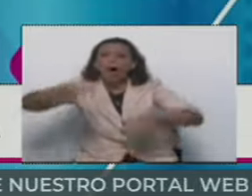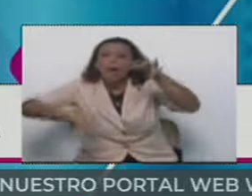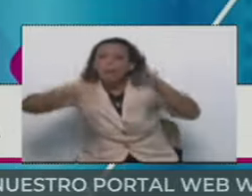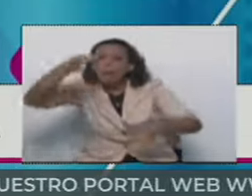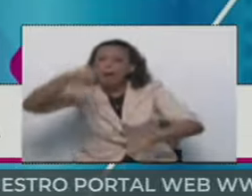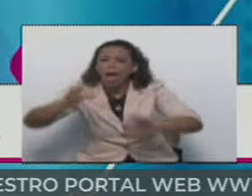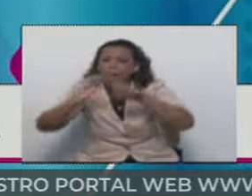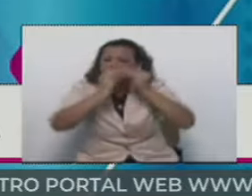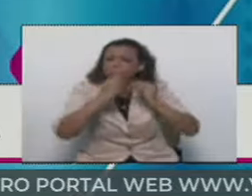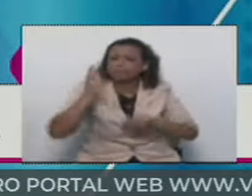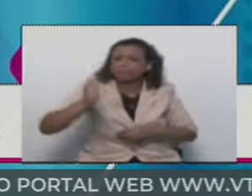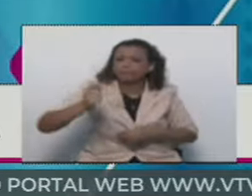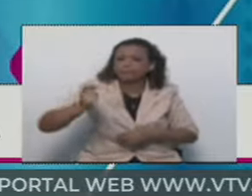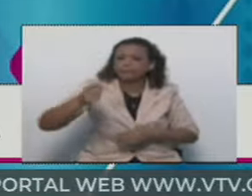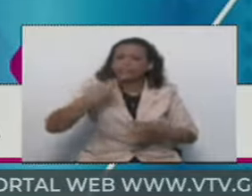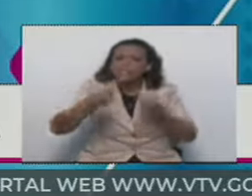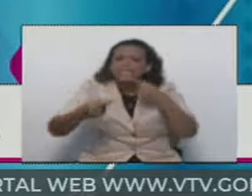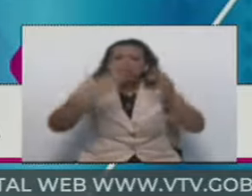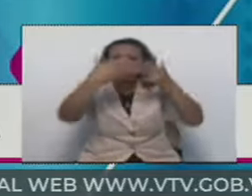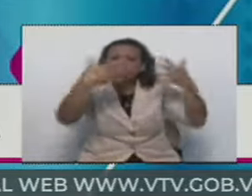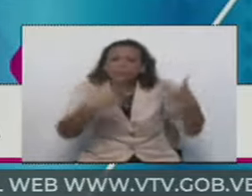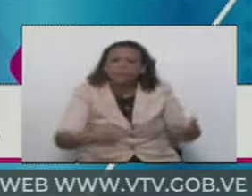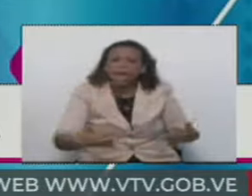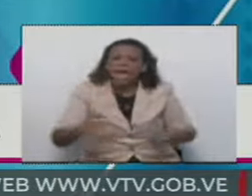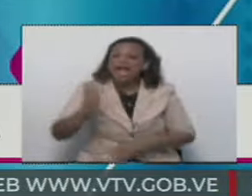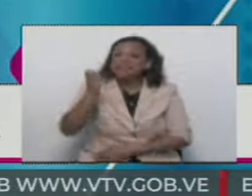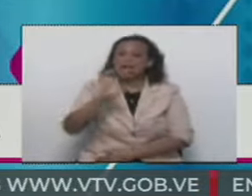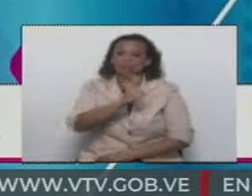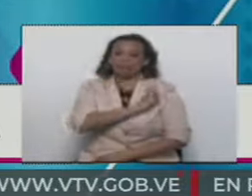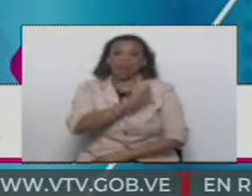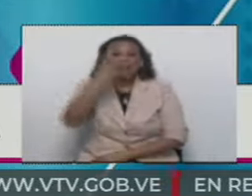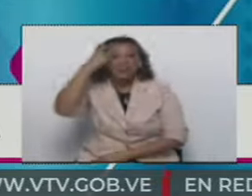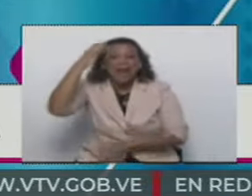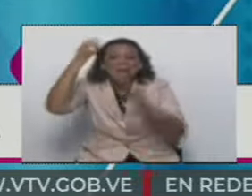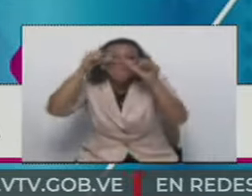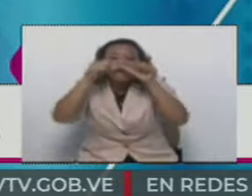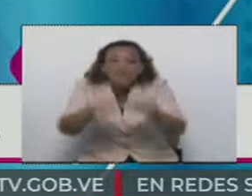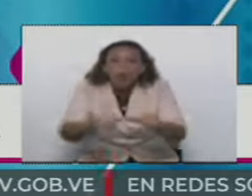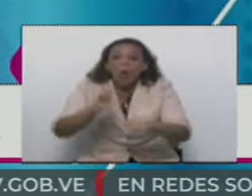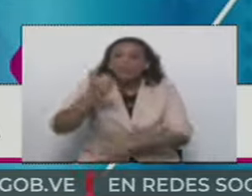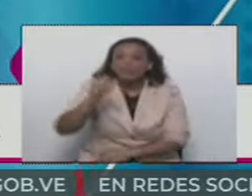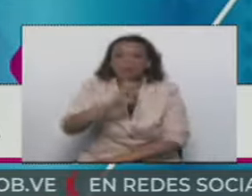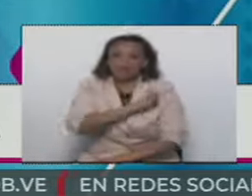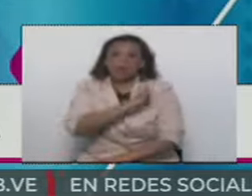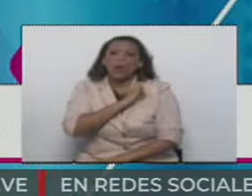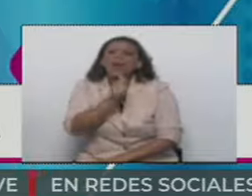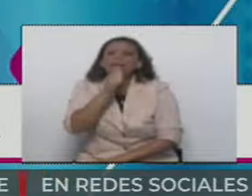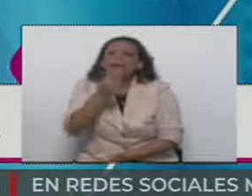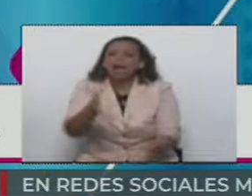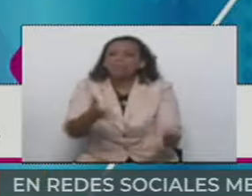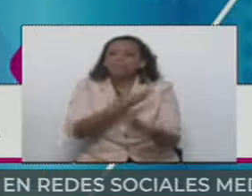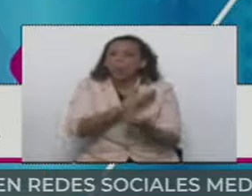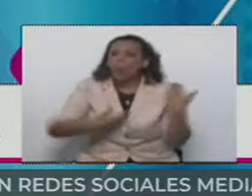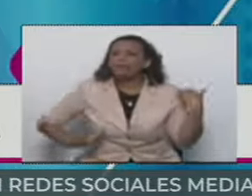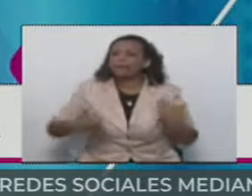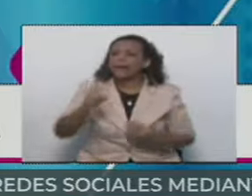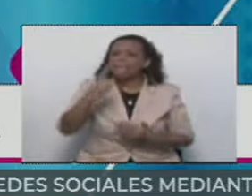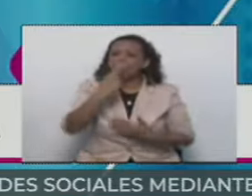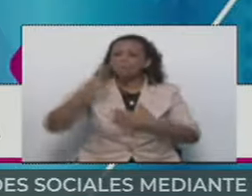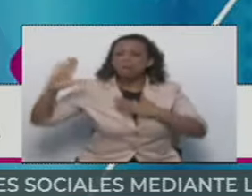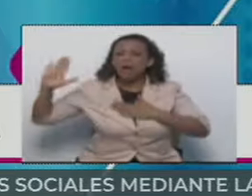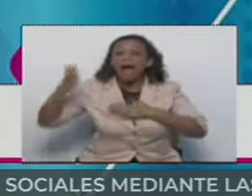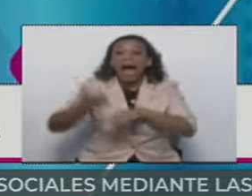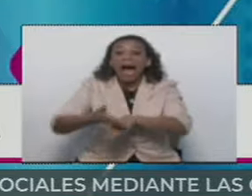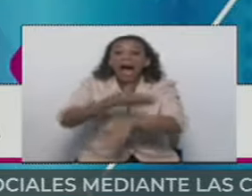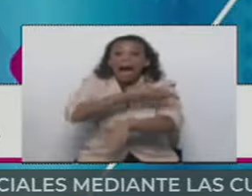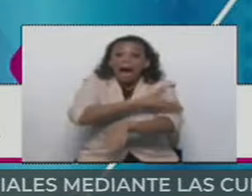reserva constitucional. 10 de enero. ¿Y ante quién se juramenta? Se juramenta ante